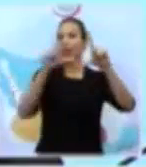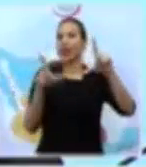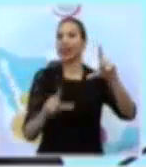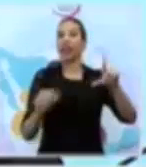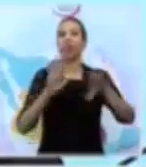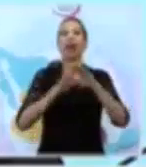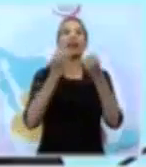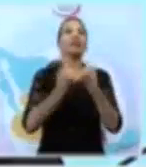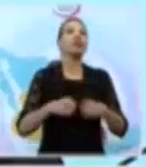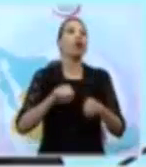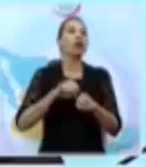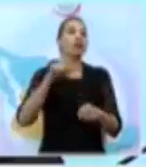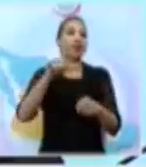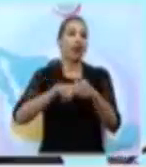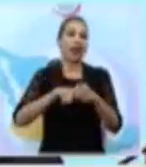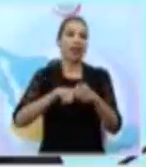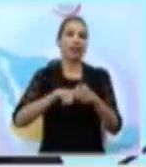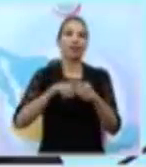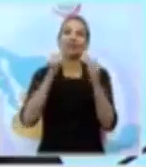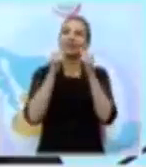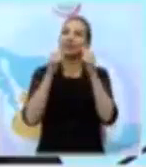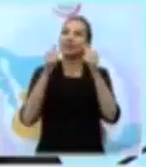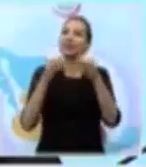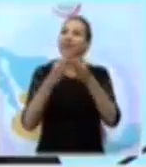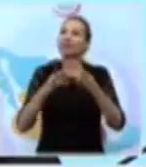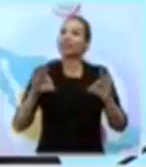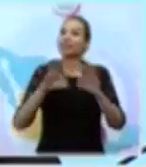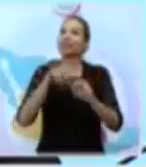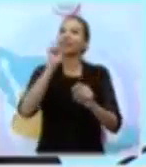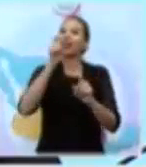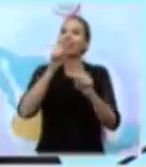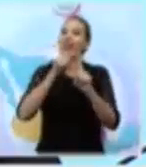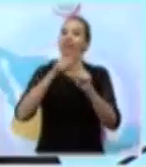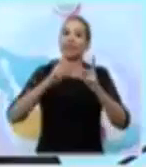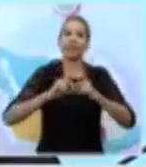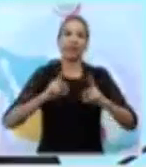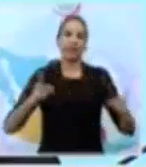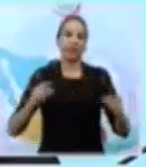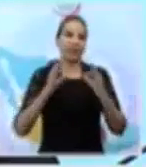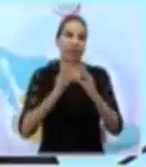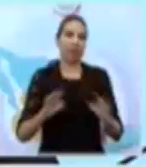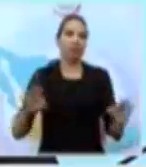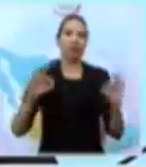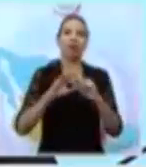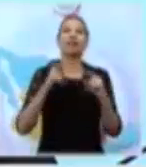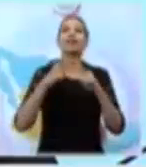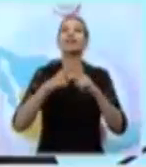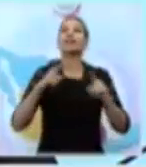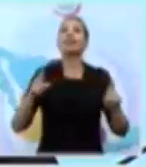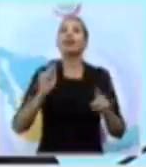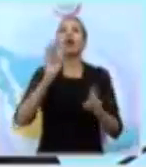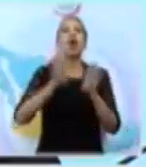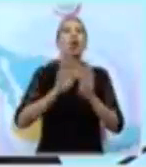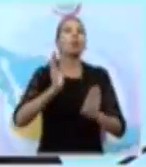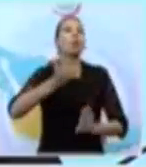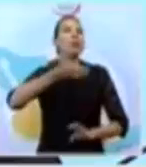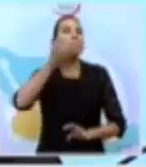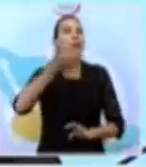social que revisten una forma de desarrollo distinta a la